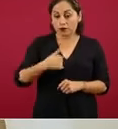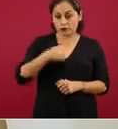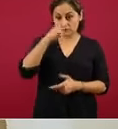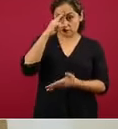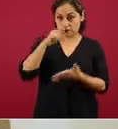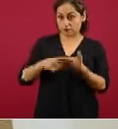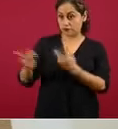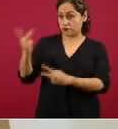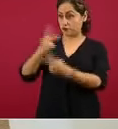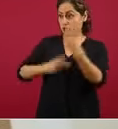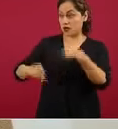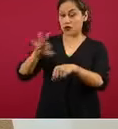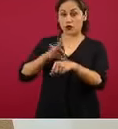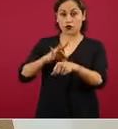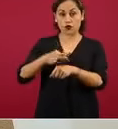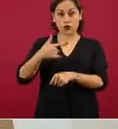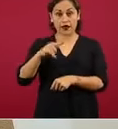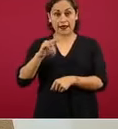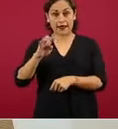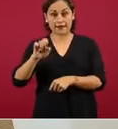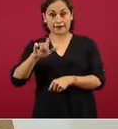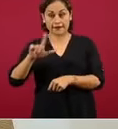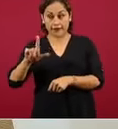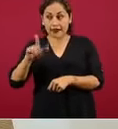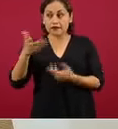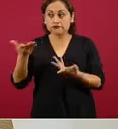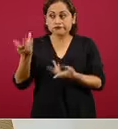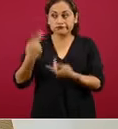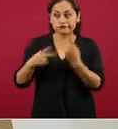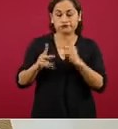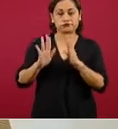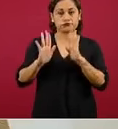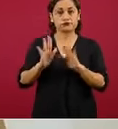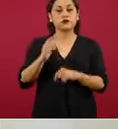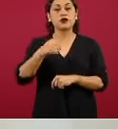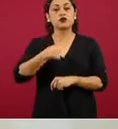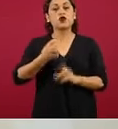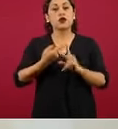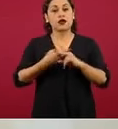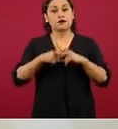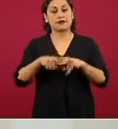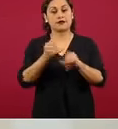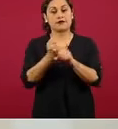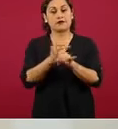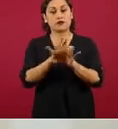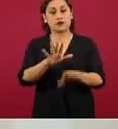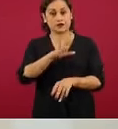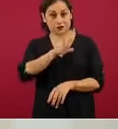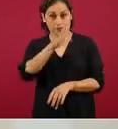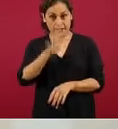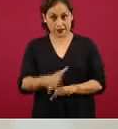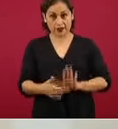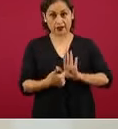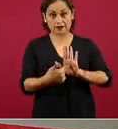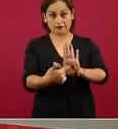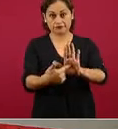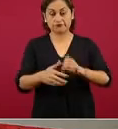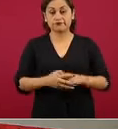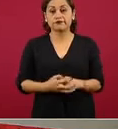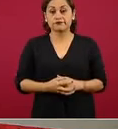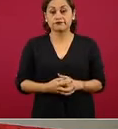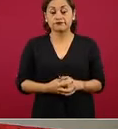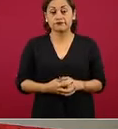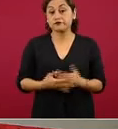doctor López-Gatell, y por lo pronto voy a iniciar con el reporte técnico. Principalmente tenemos